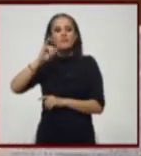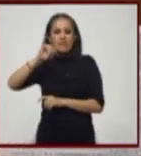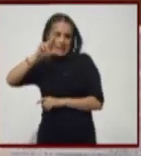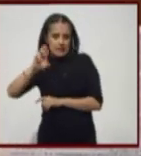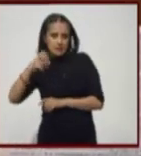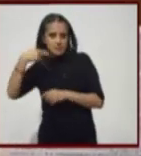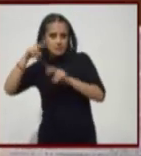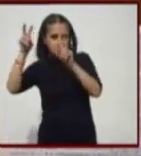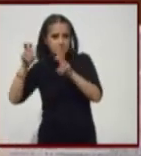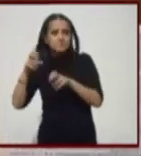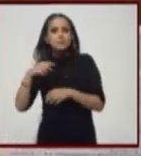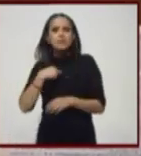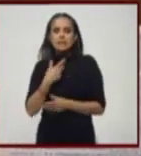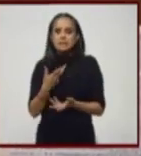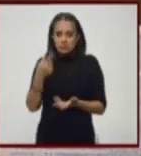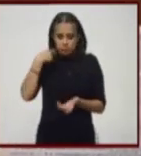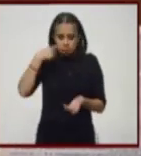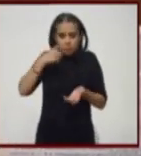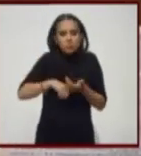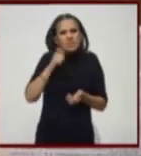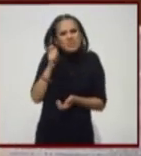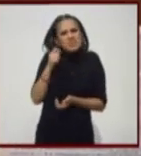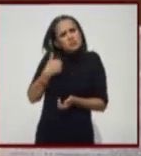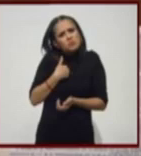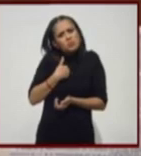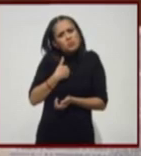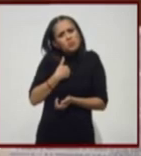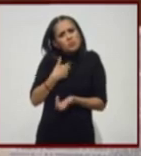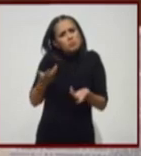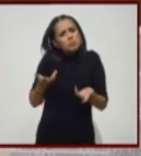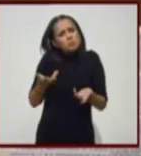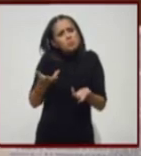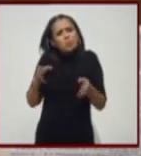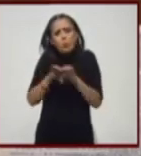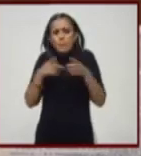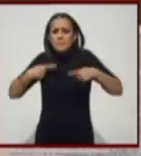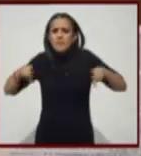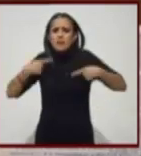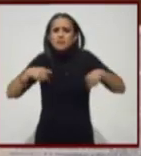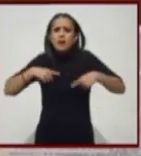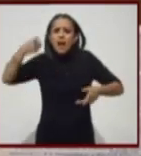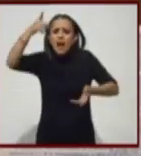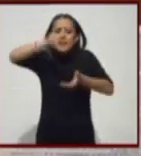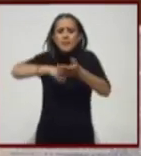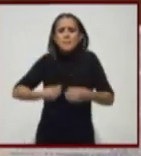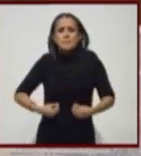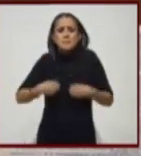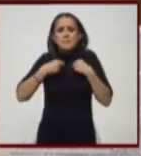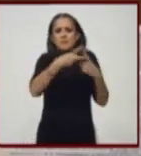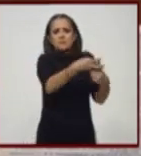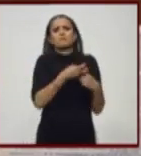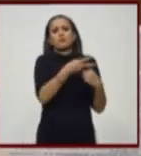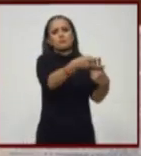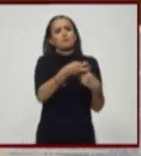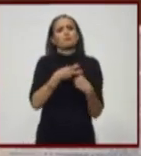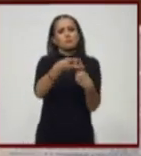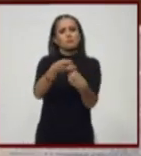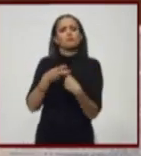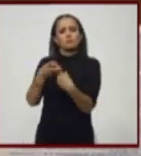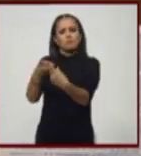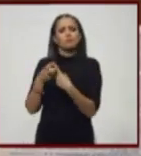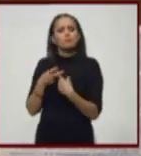híjole que puedo tener yo de relación con una persona que se dedica y que vive de secuestrar seres